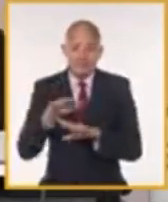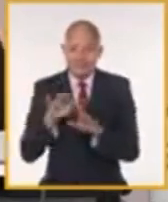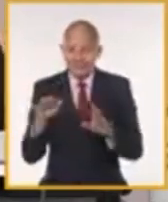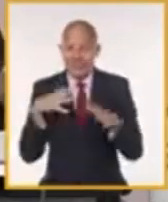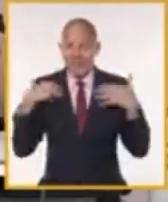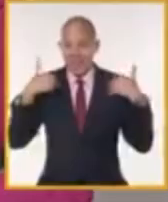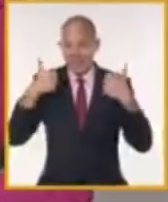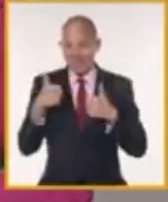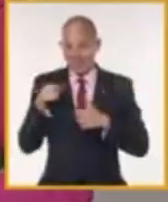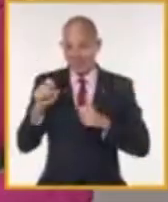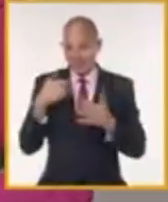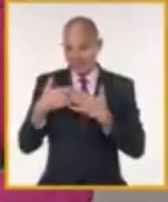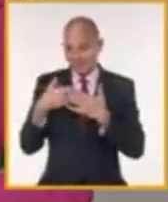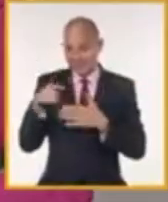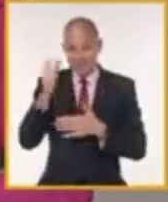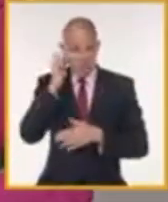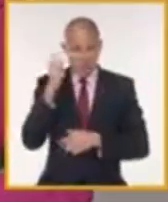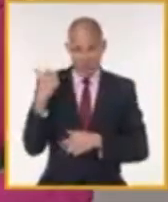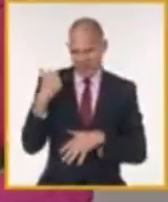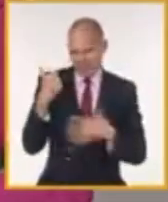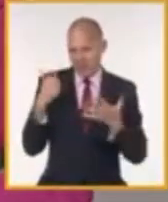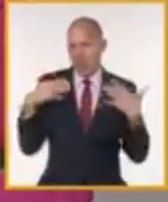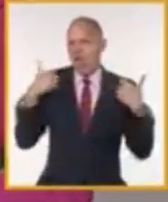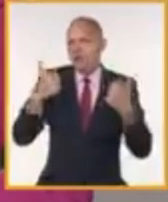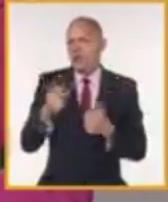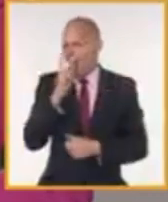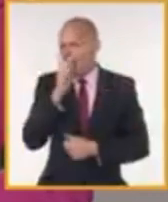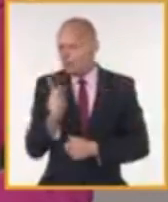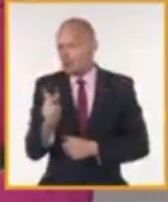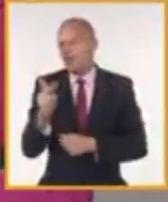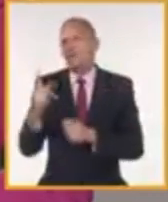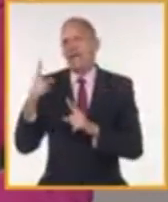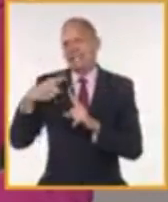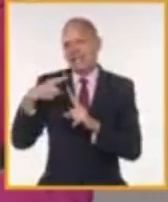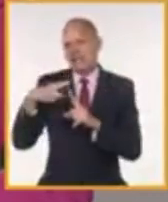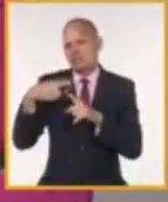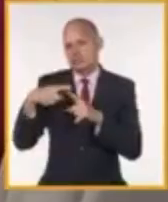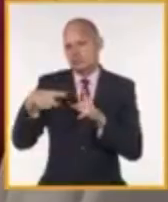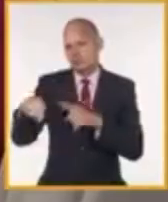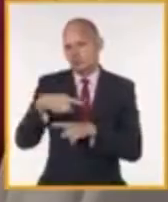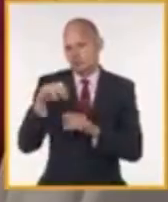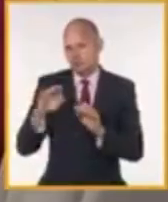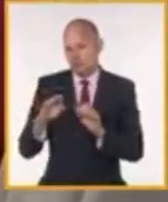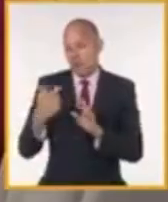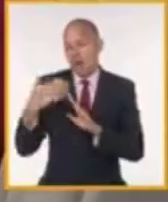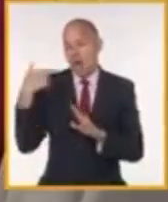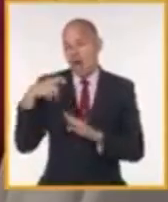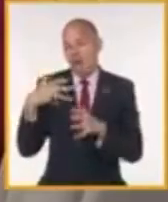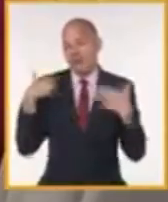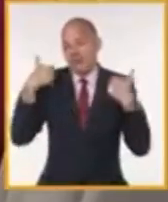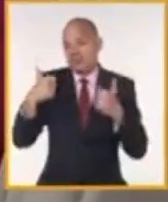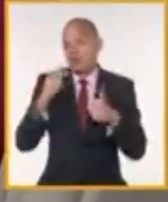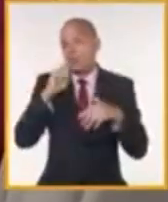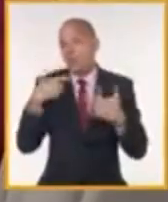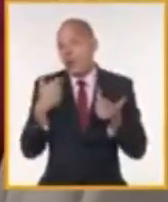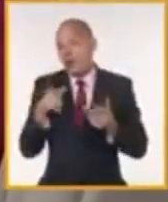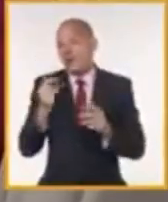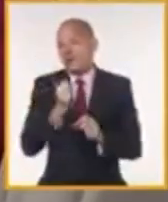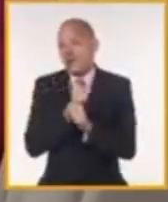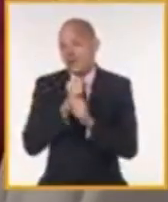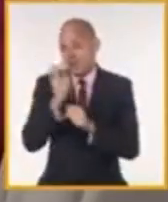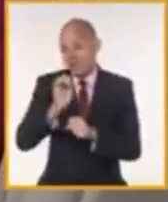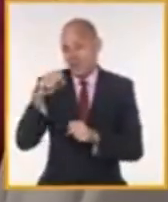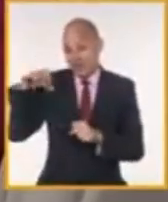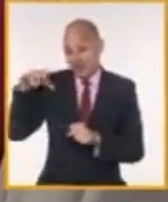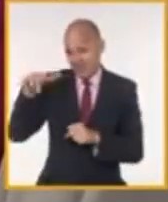del grupo, la compañera Laura Izquierdo, quien hasta hace un mes, me decía Armando, fue la directora del combinado pesquero de la Coloma, donde también fue